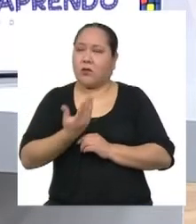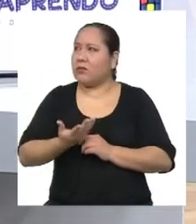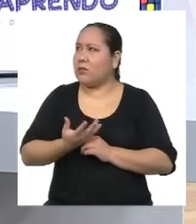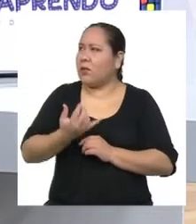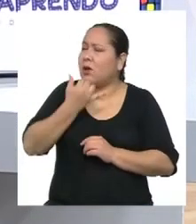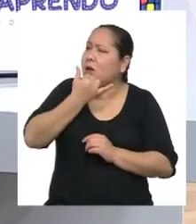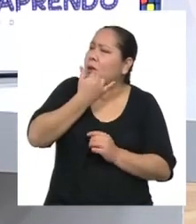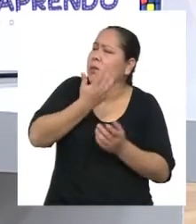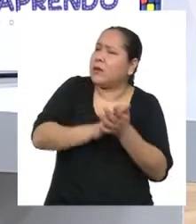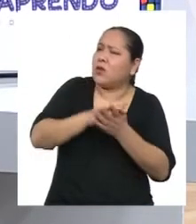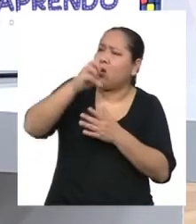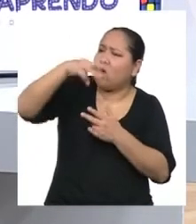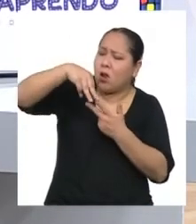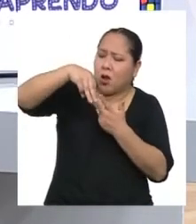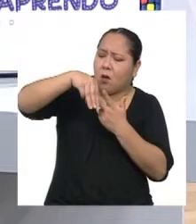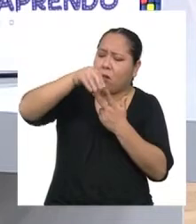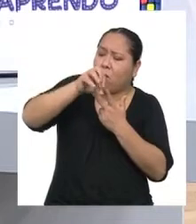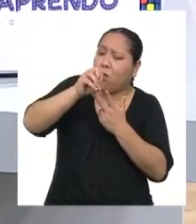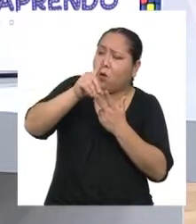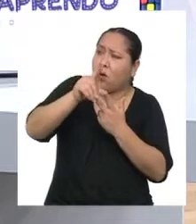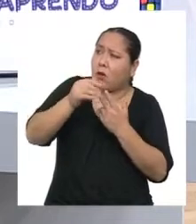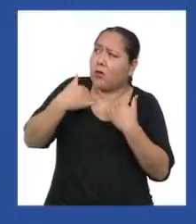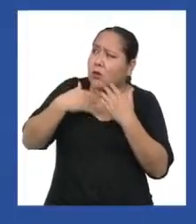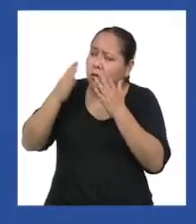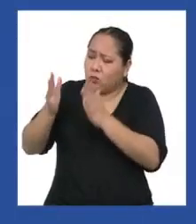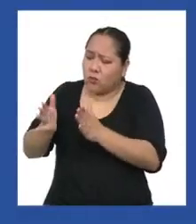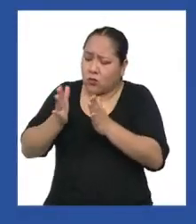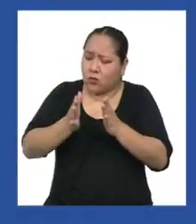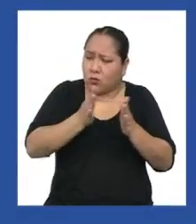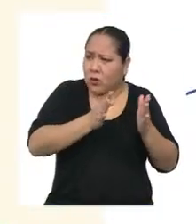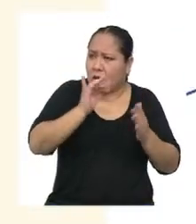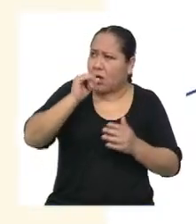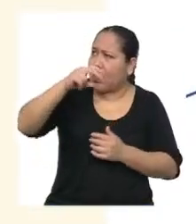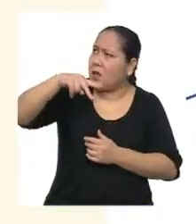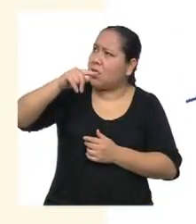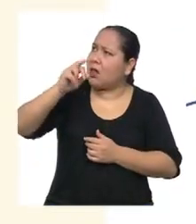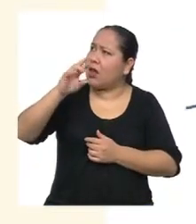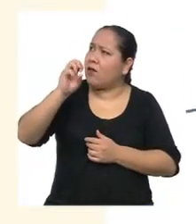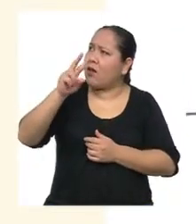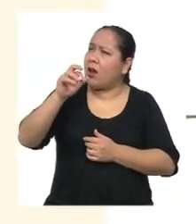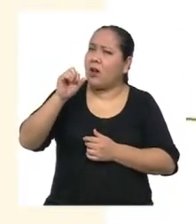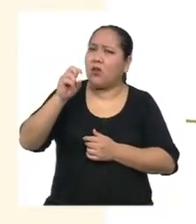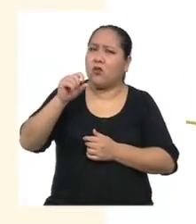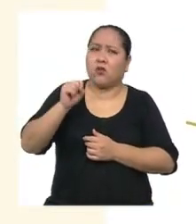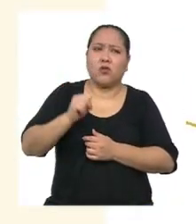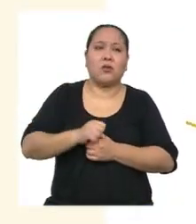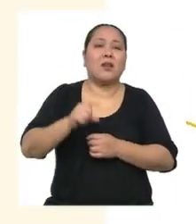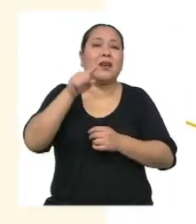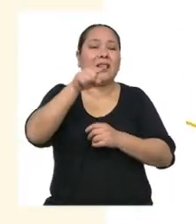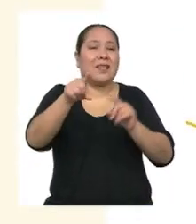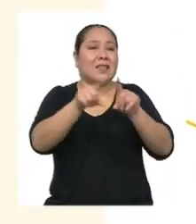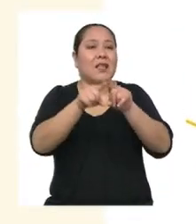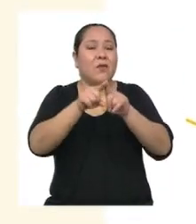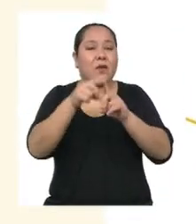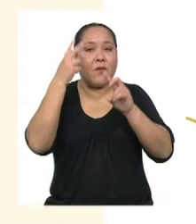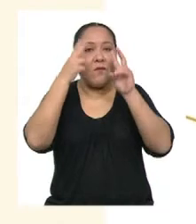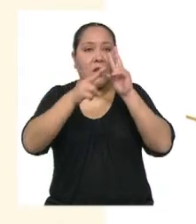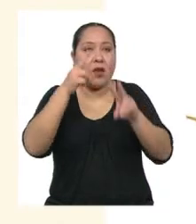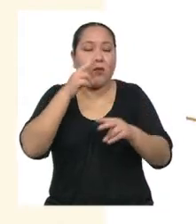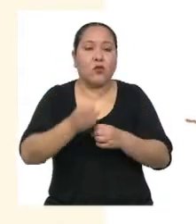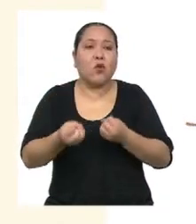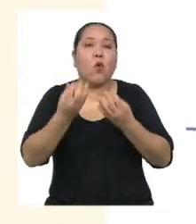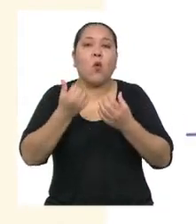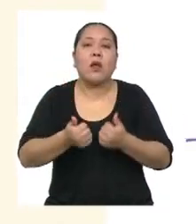con la moda cuando tenemos intervalos, como en este caso? Aquí también debemos identificar el intervalo con